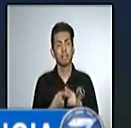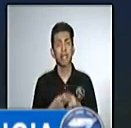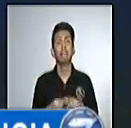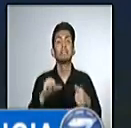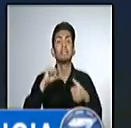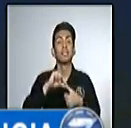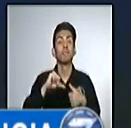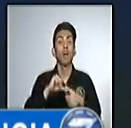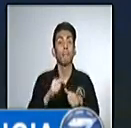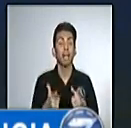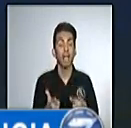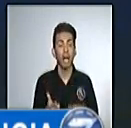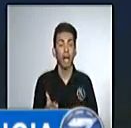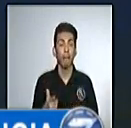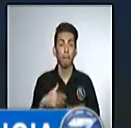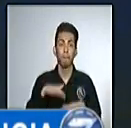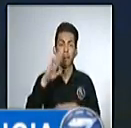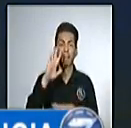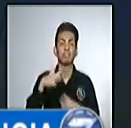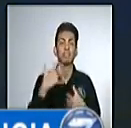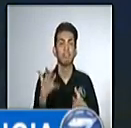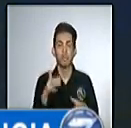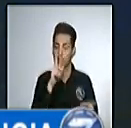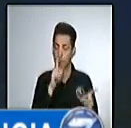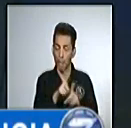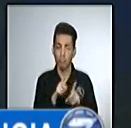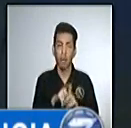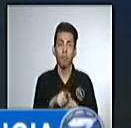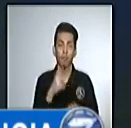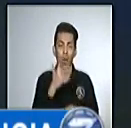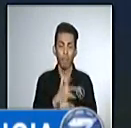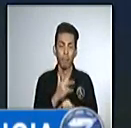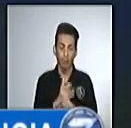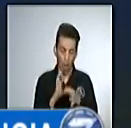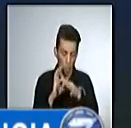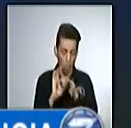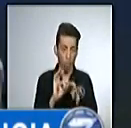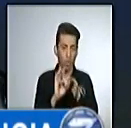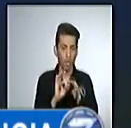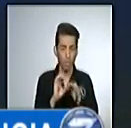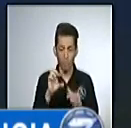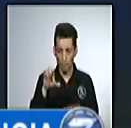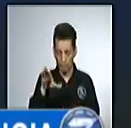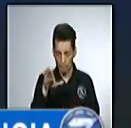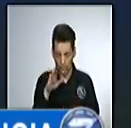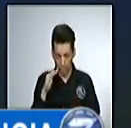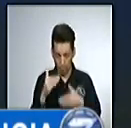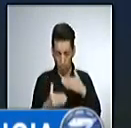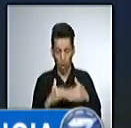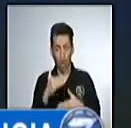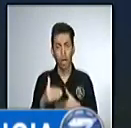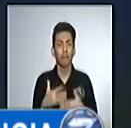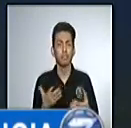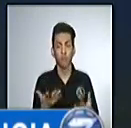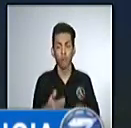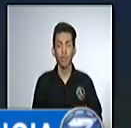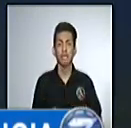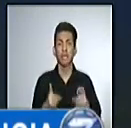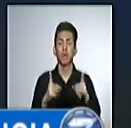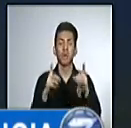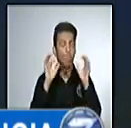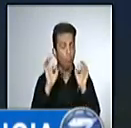Centroamérica, sino de esa Guatemala unida, en paz, con progreso, llena de innovación, con un desarrollo que